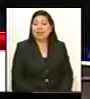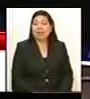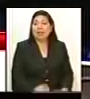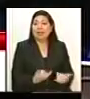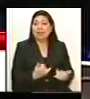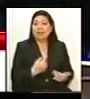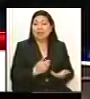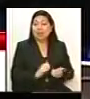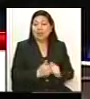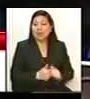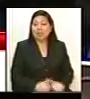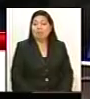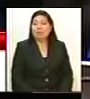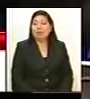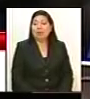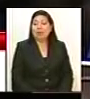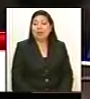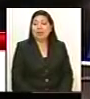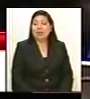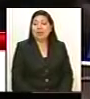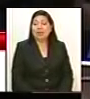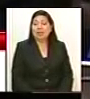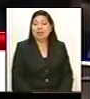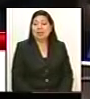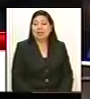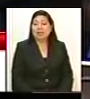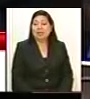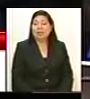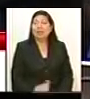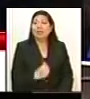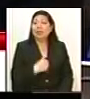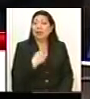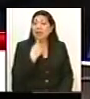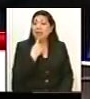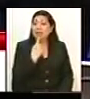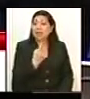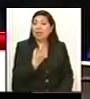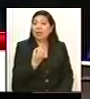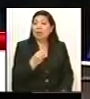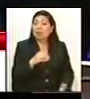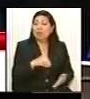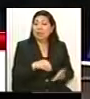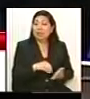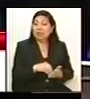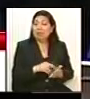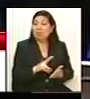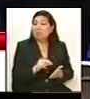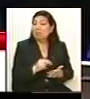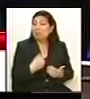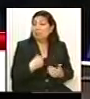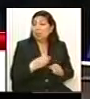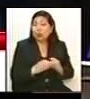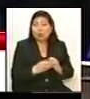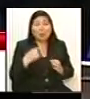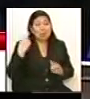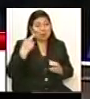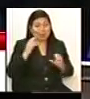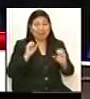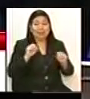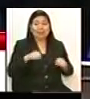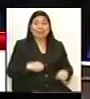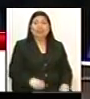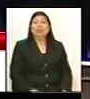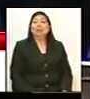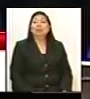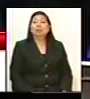sería la modificación. Como dije, lo que yo estoy planteando como propuesta en nombre de mi bancada también está,